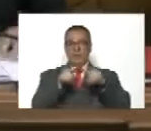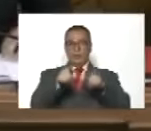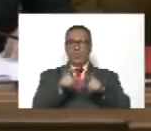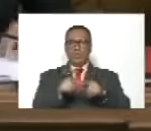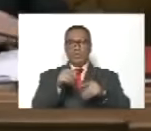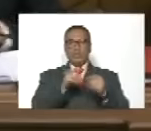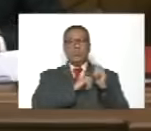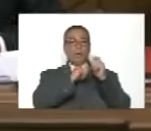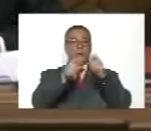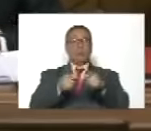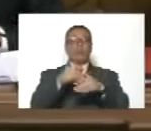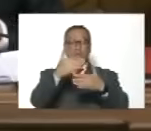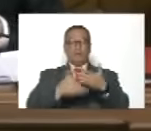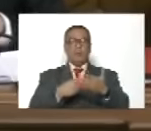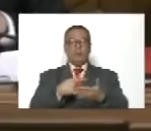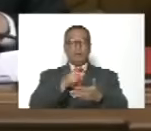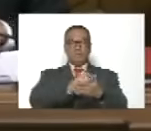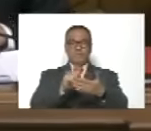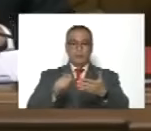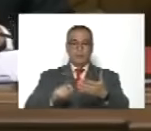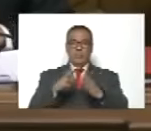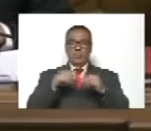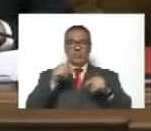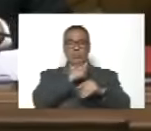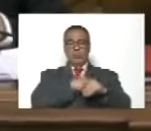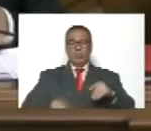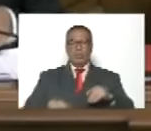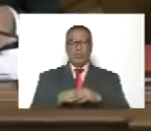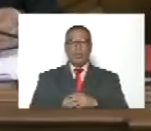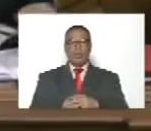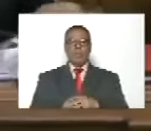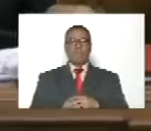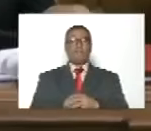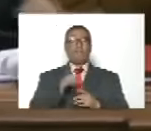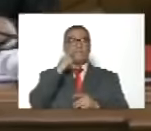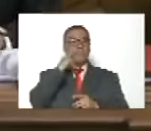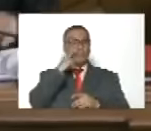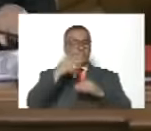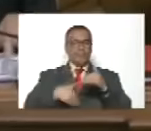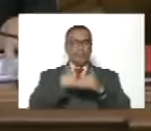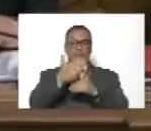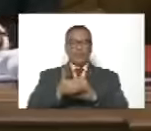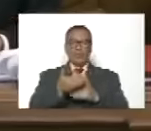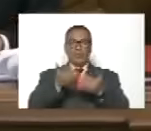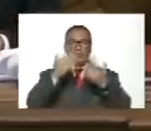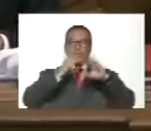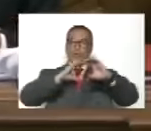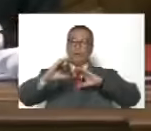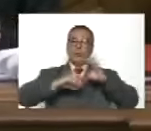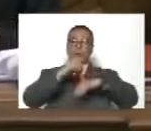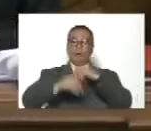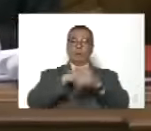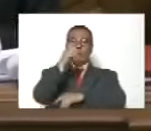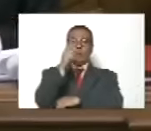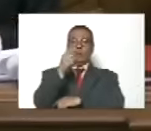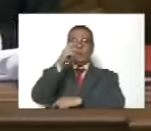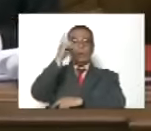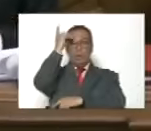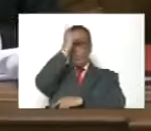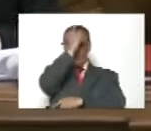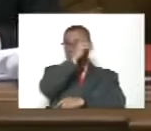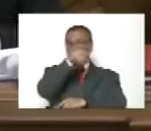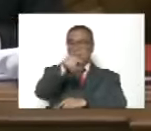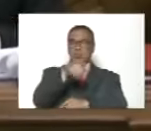suplentes respectivos indicados en lista anexa. Es todo, ciudadano presidente. En cuenta. Siguiente. Comunicación suscrita por el diputado Diosdado